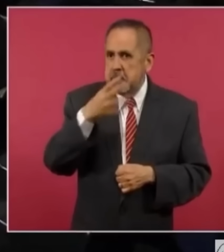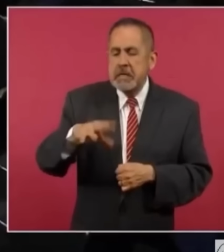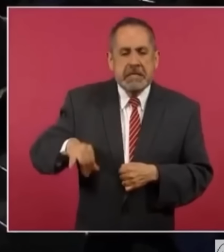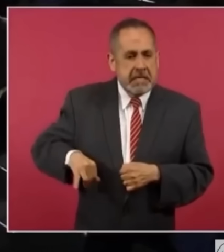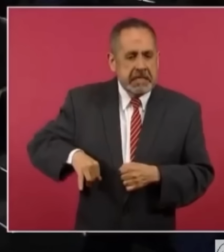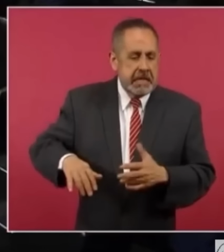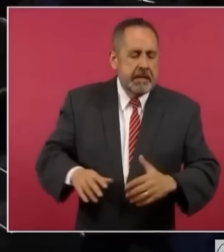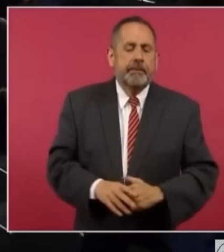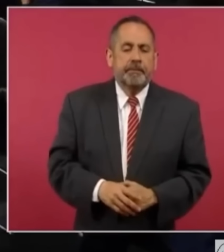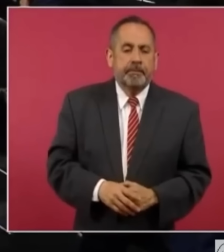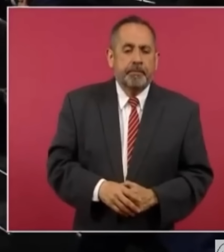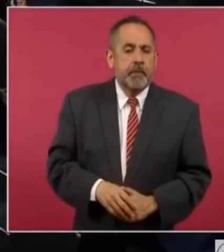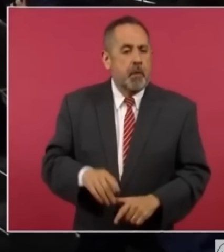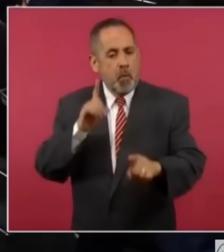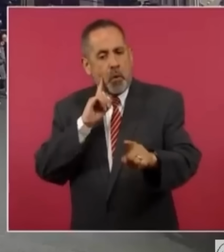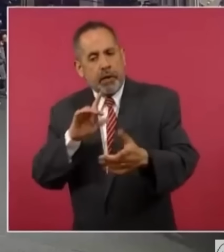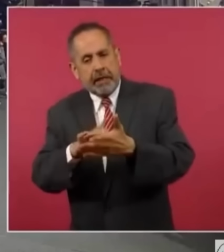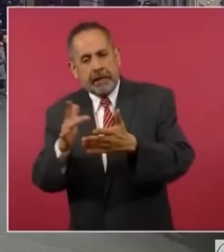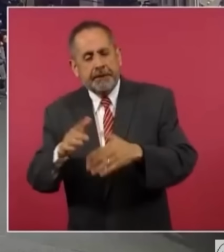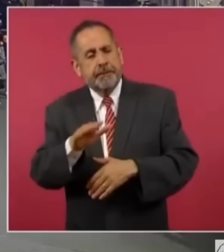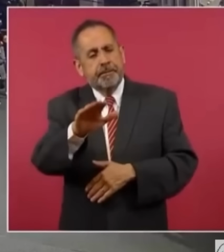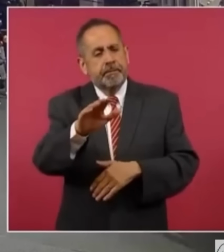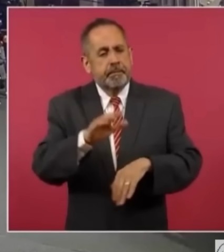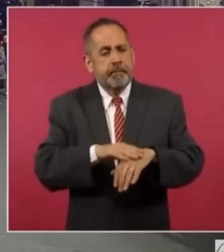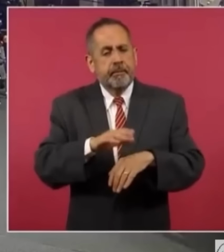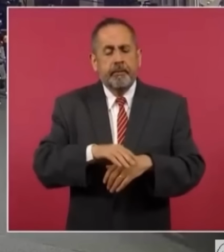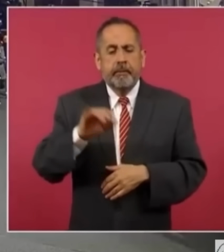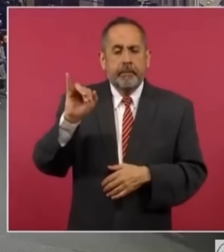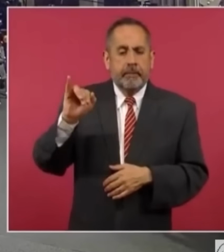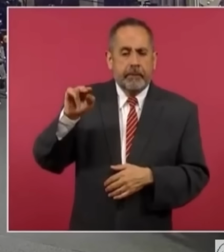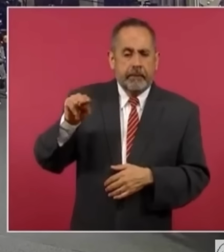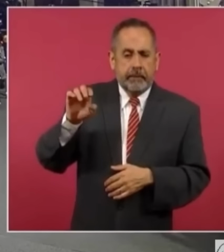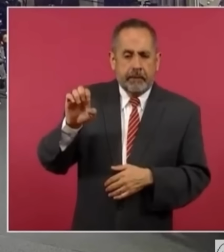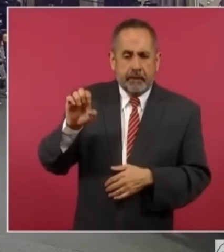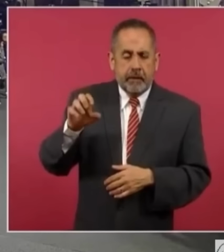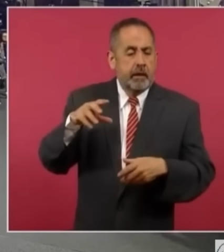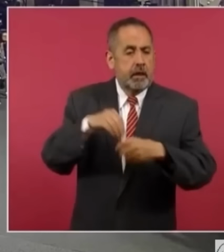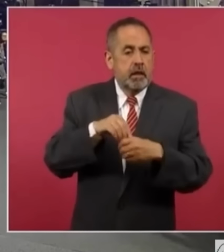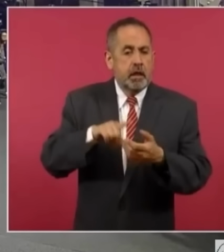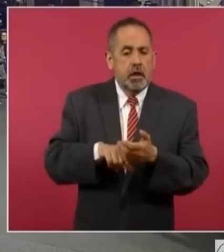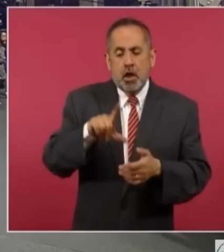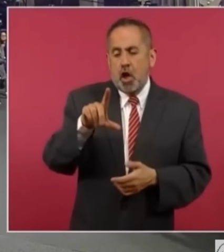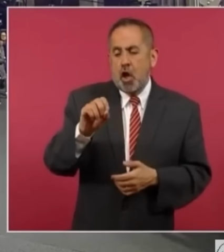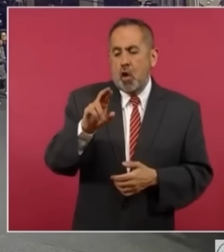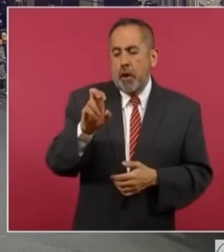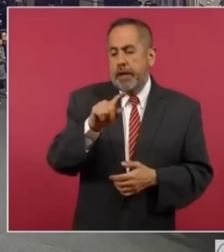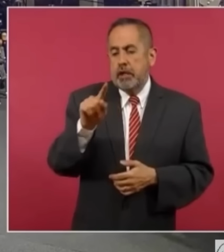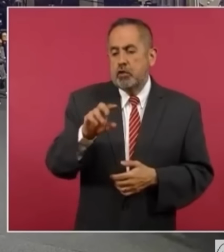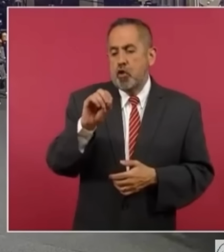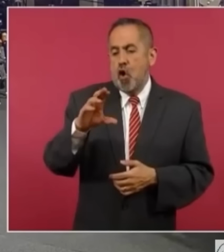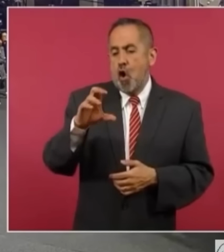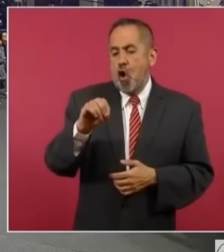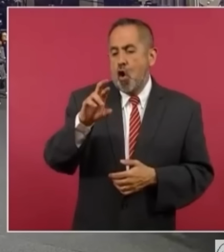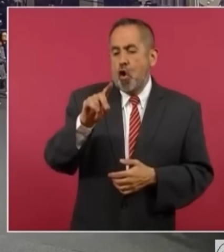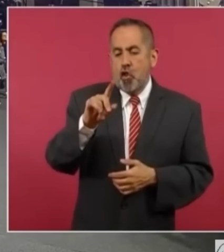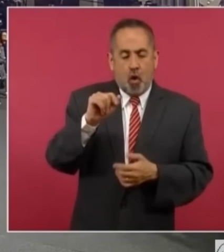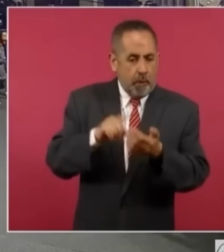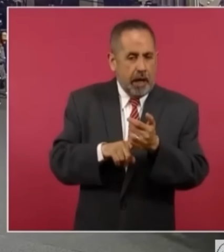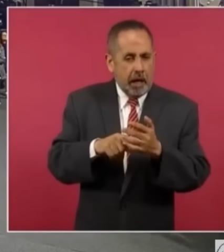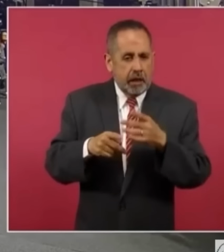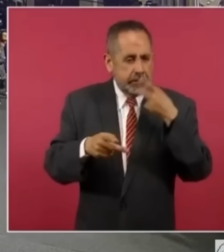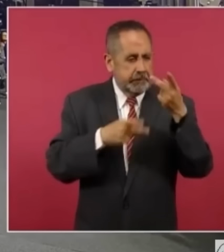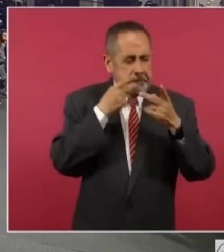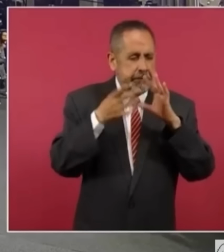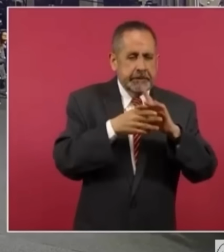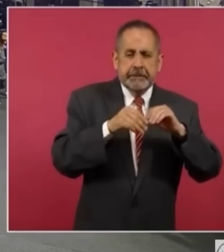Gracias, presidente. En el tema de lo que tiene que ver con el INE también, Lorenzo Córdoba, el consejero presidente, en entrevista para el semanario, ha hablado